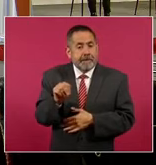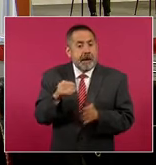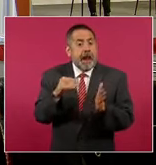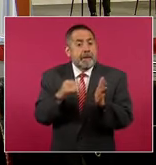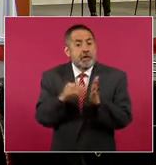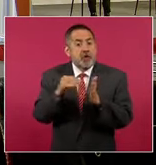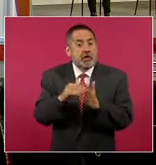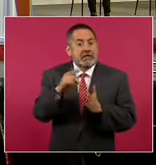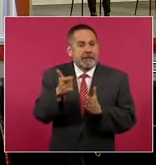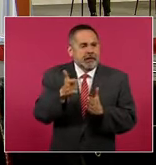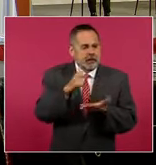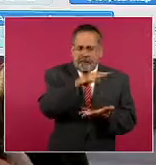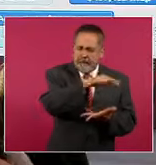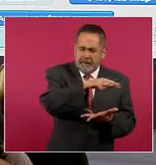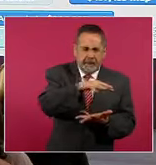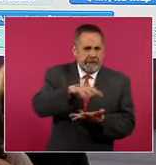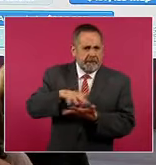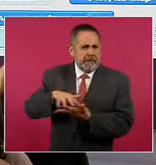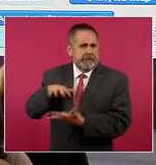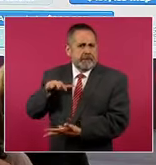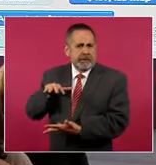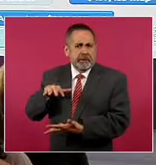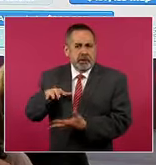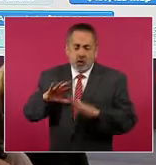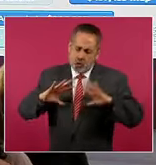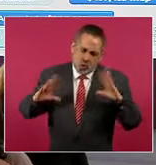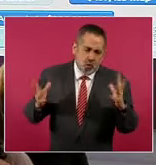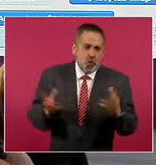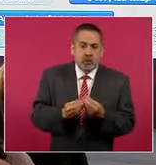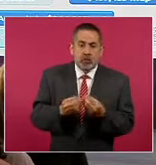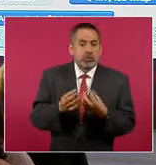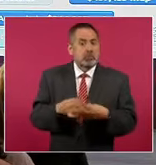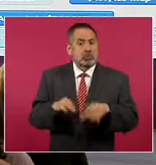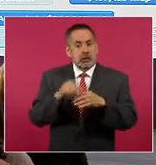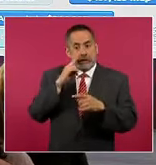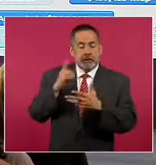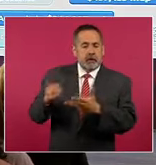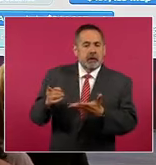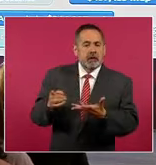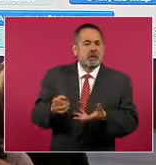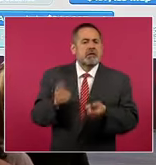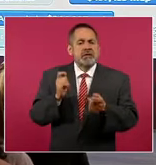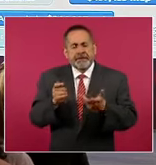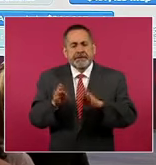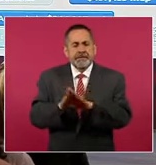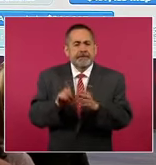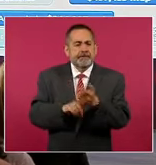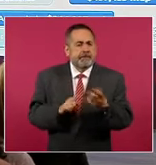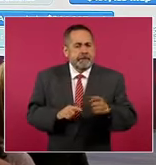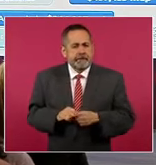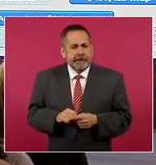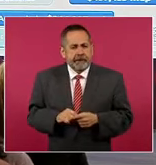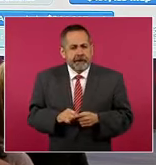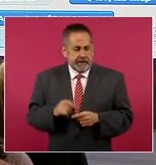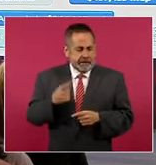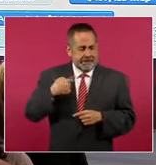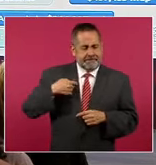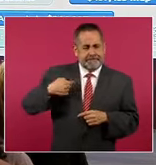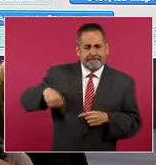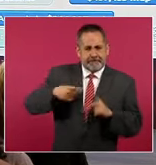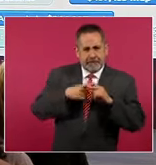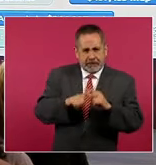437.459 millones de pesos. Y el acumulado también es importante, a pesar de que empezamos posteriormente